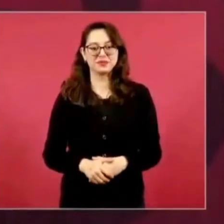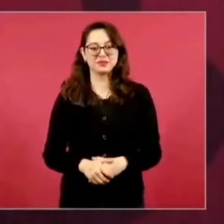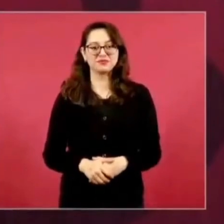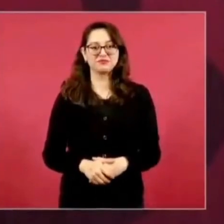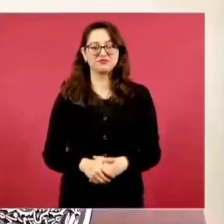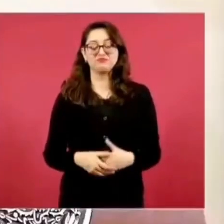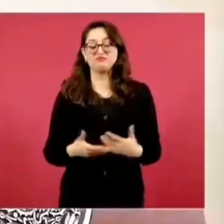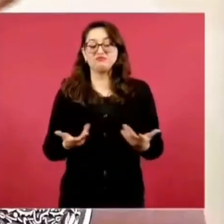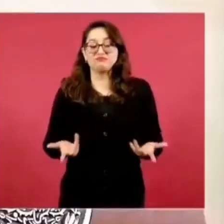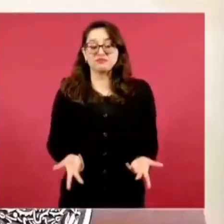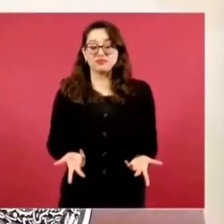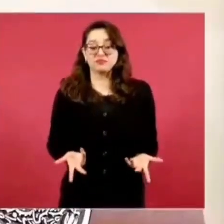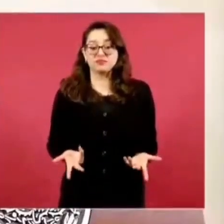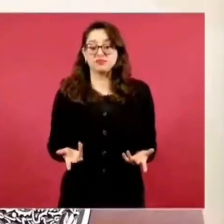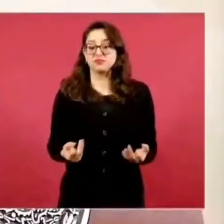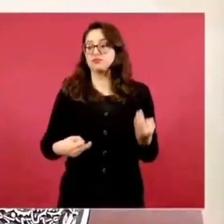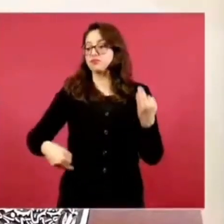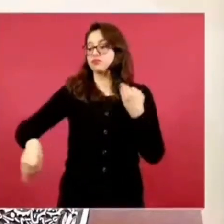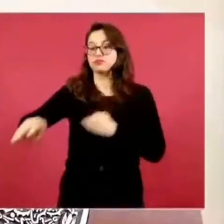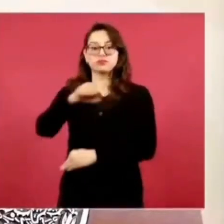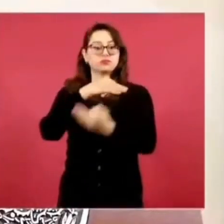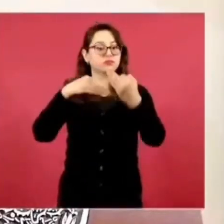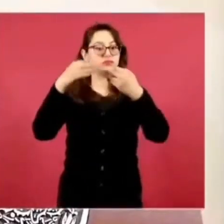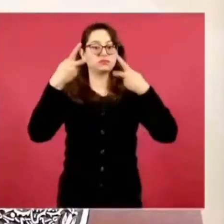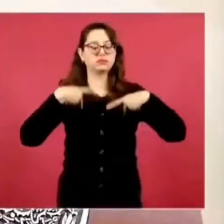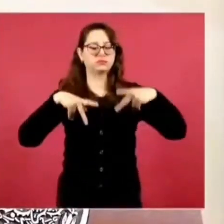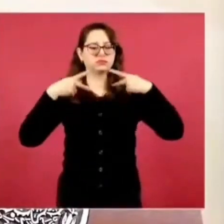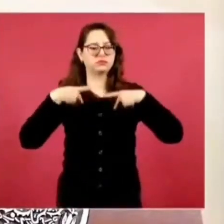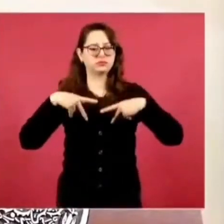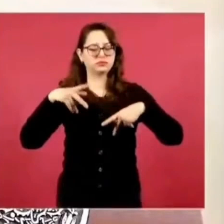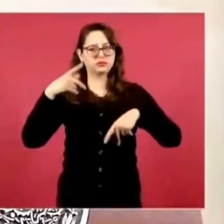Pero así, todos recordamos.